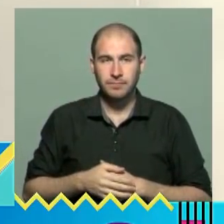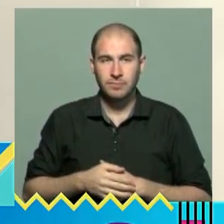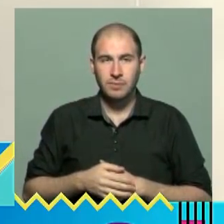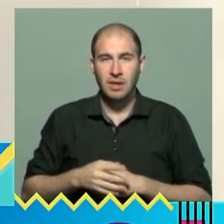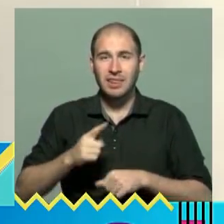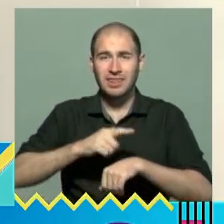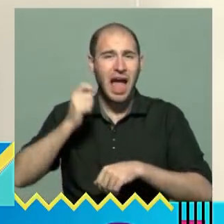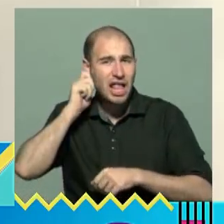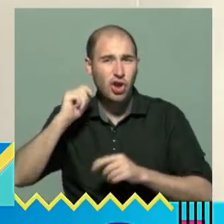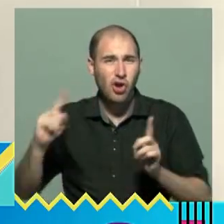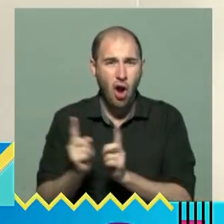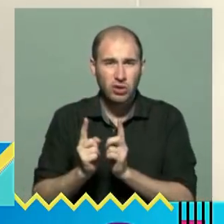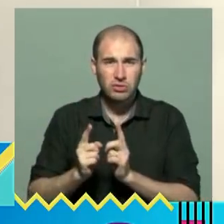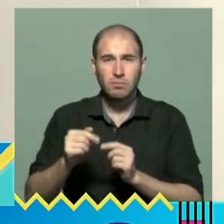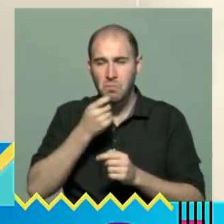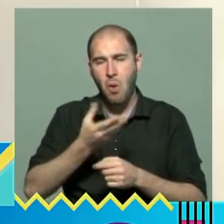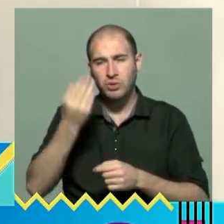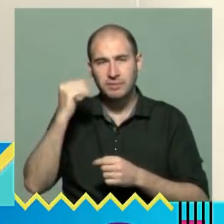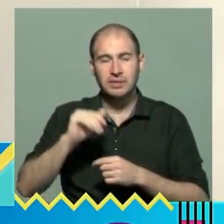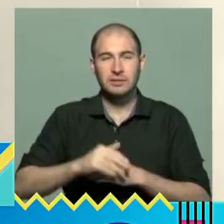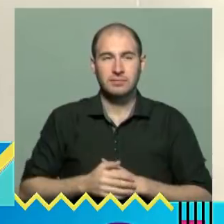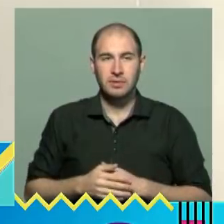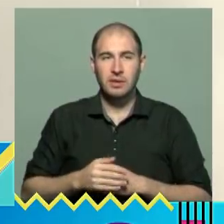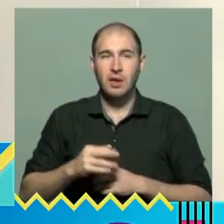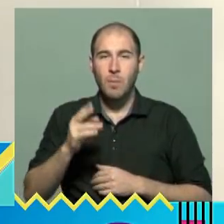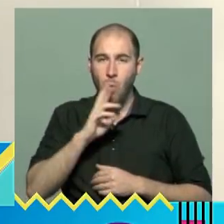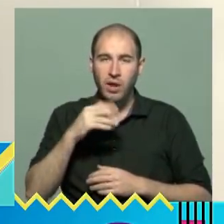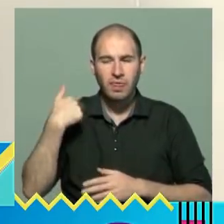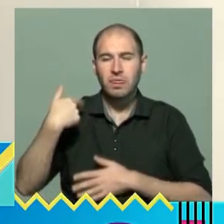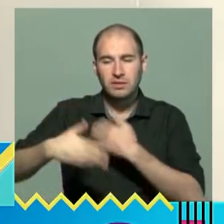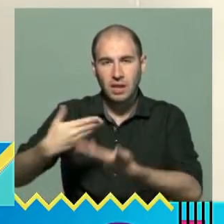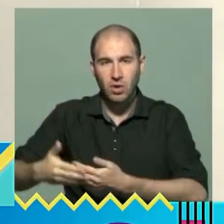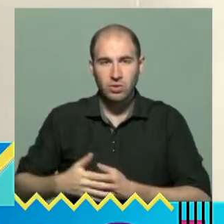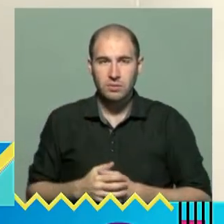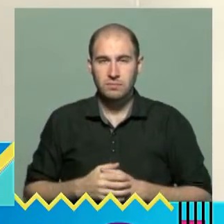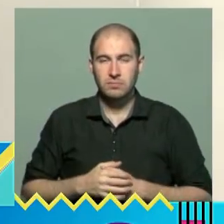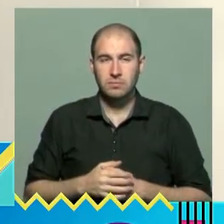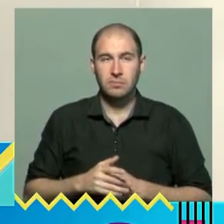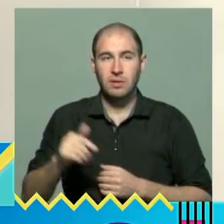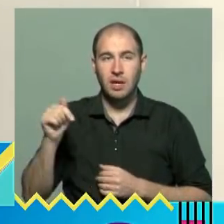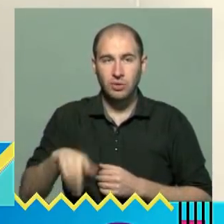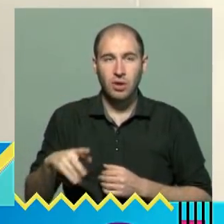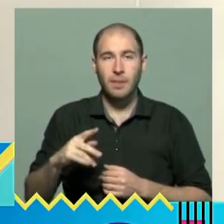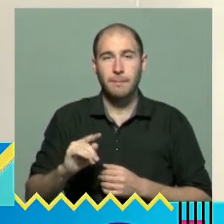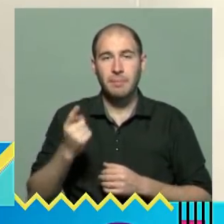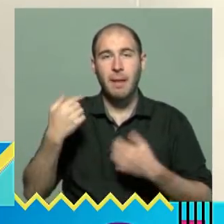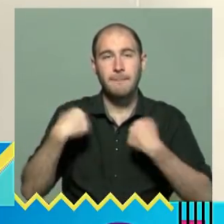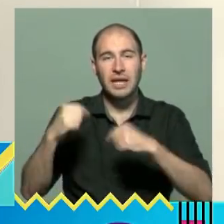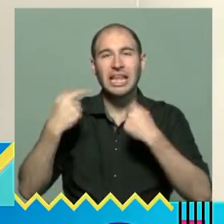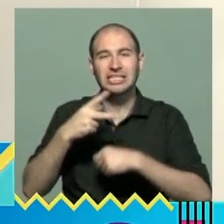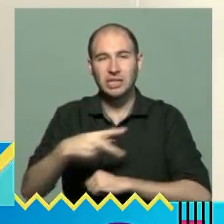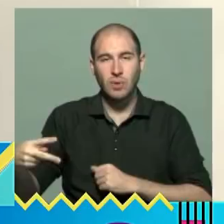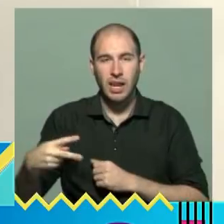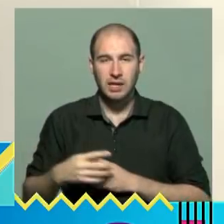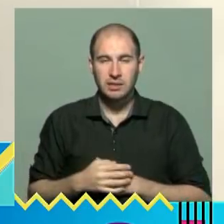muy corta edad, que son en la mayoría de los casos donde las chicas se están desarrollando, que es donde empiezan a tener sus primeras prácticas